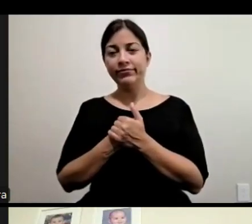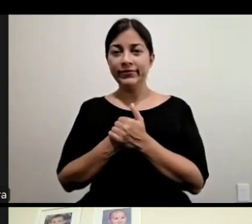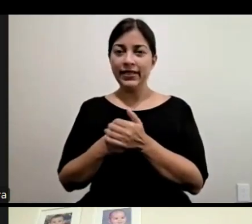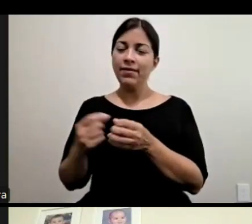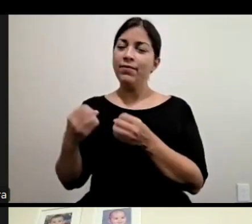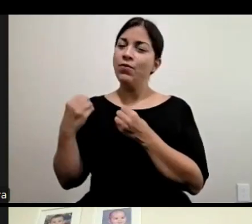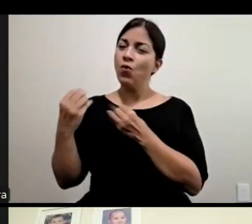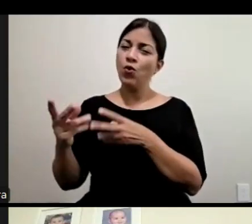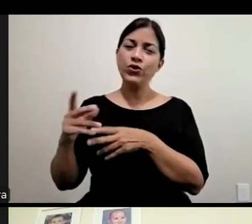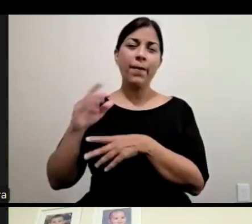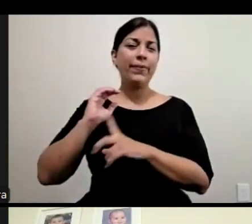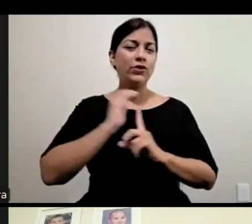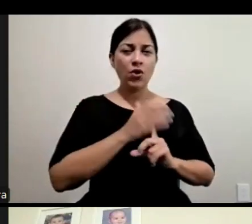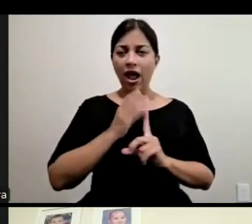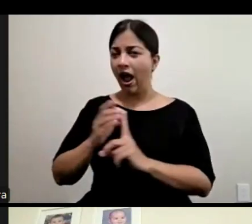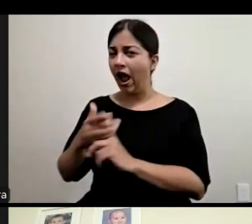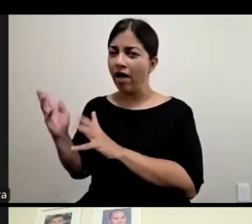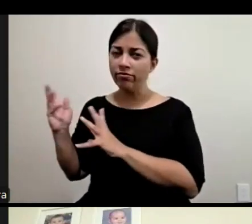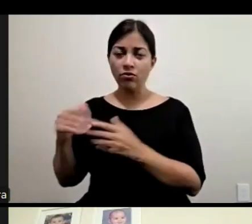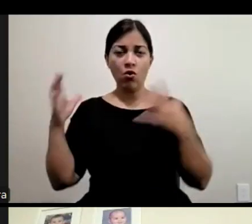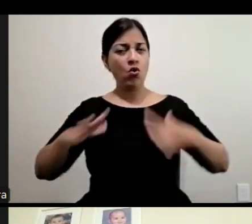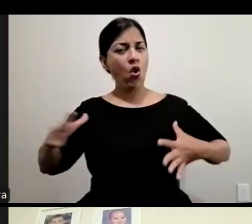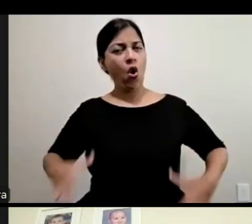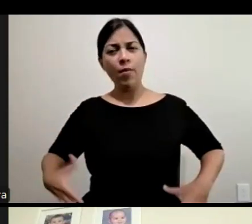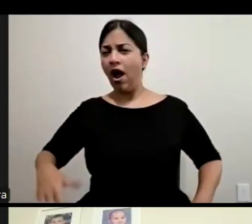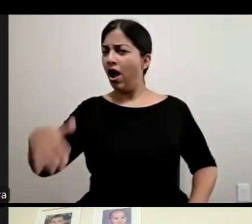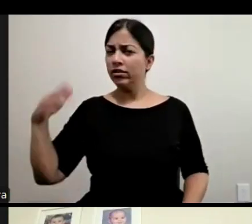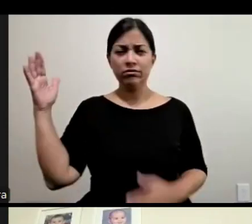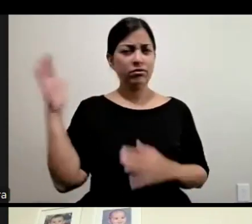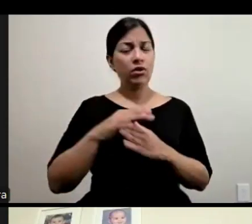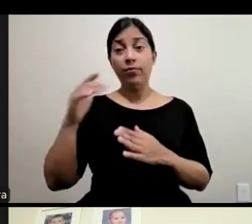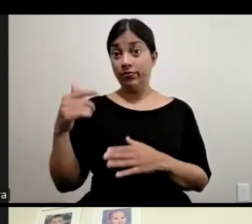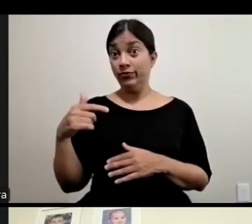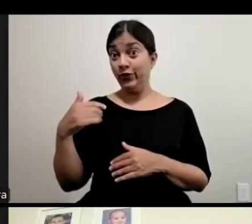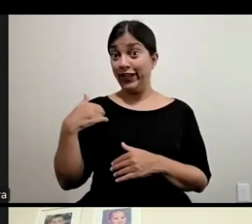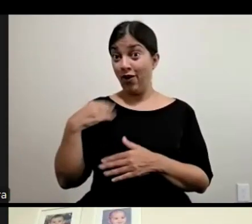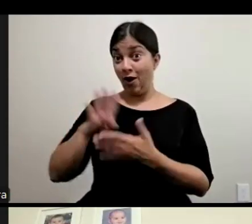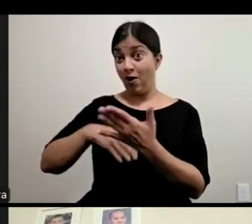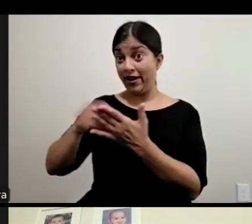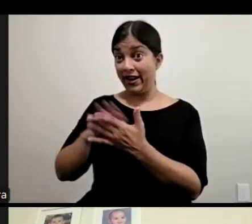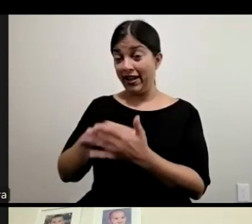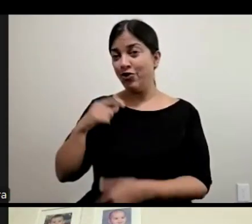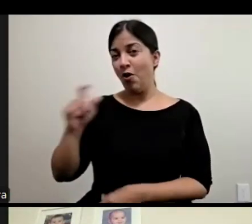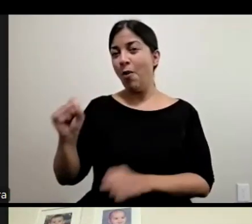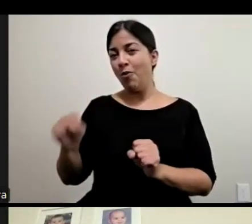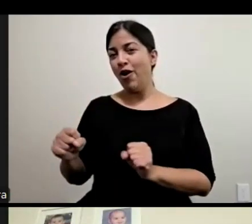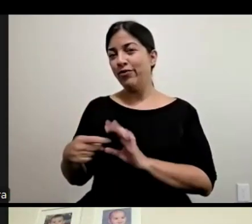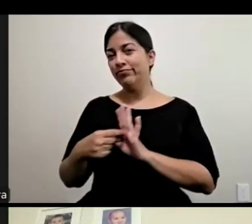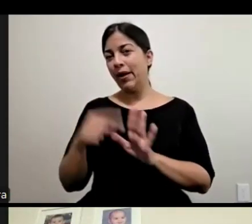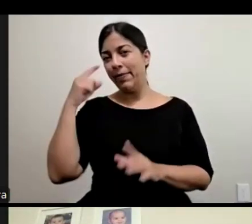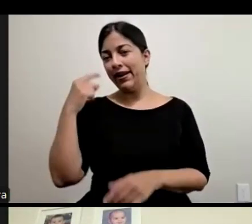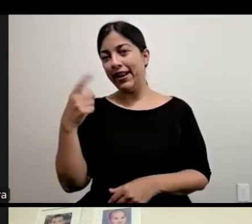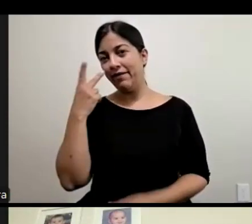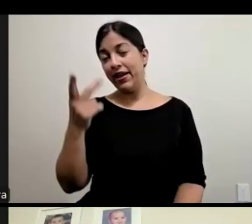personajes y escenas con unos vestuarios brutales. Yo tengo las acuarelas. que si quieres te las puedo pasar para que las veas, porque